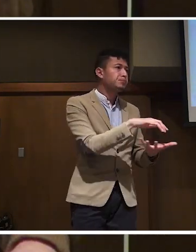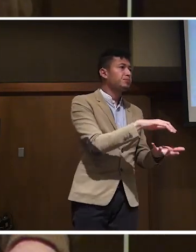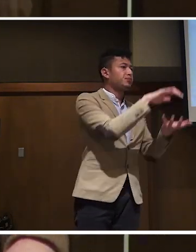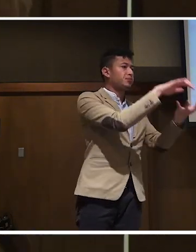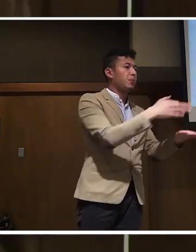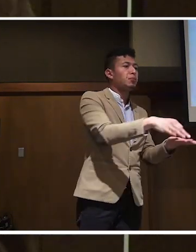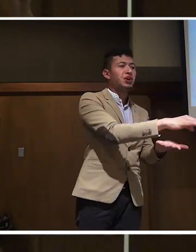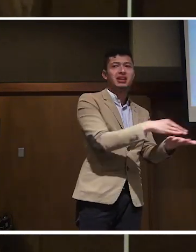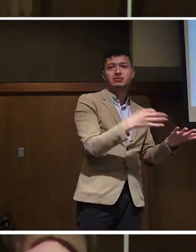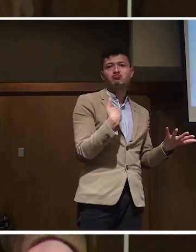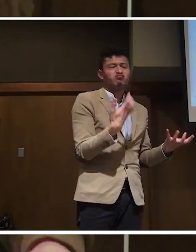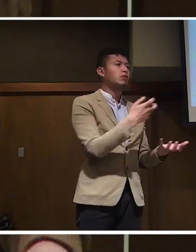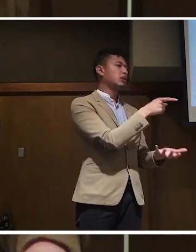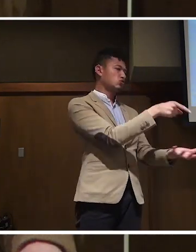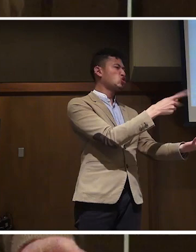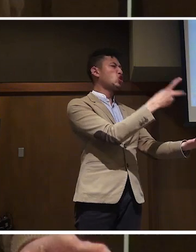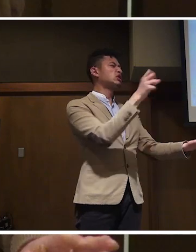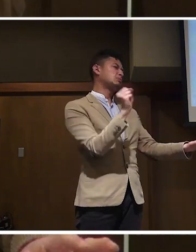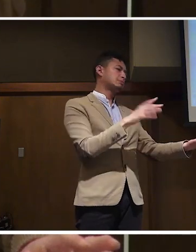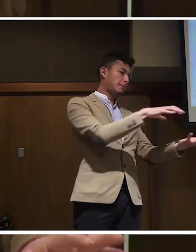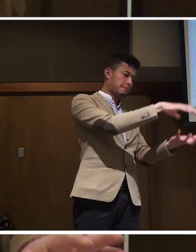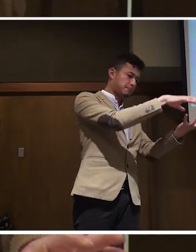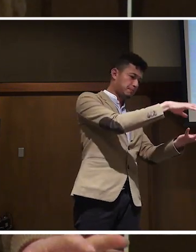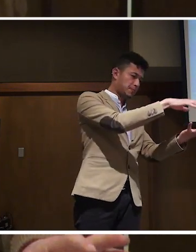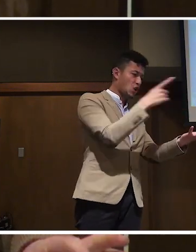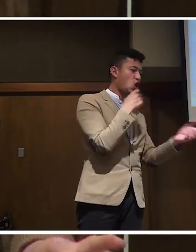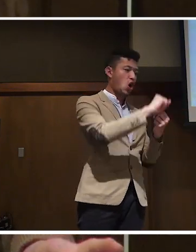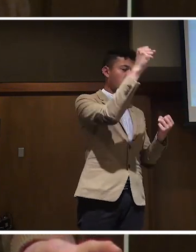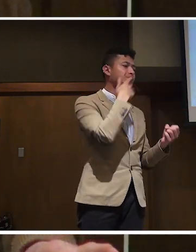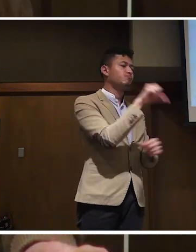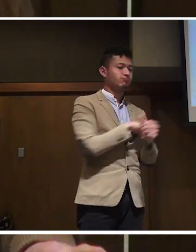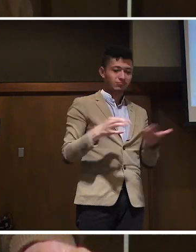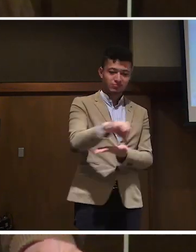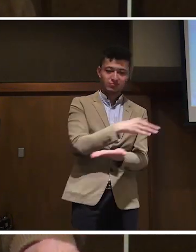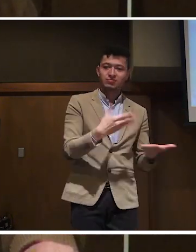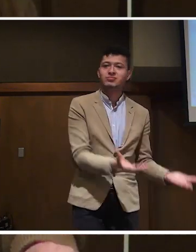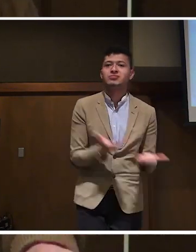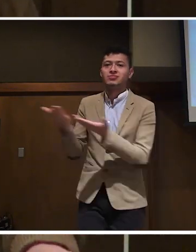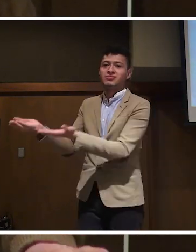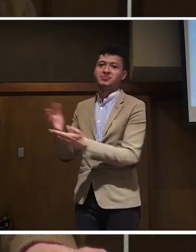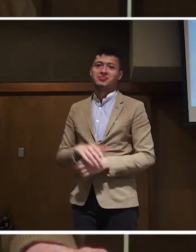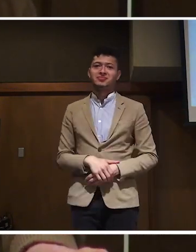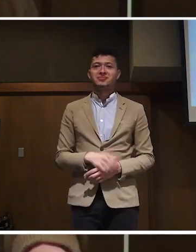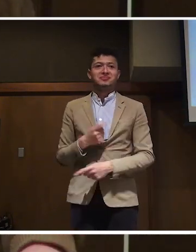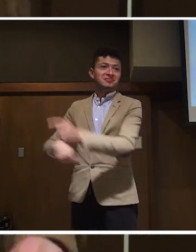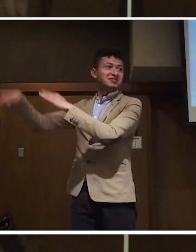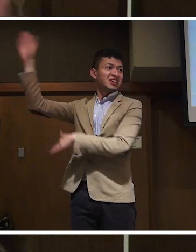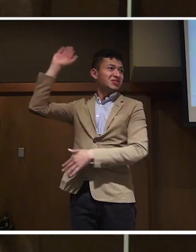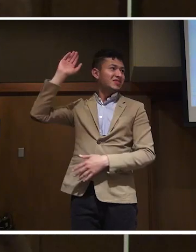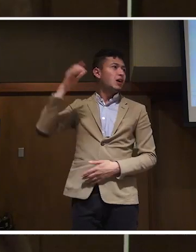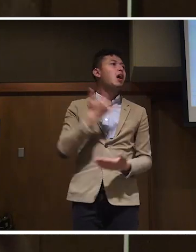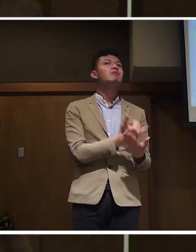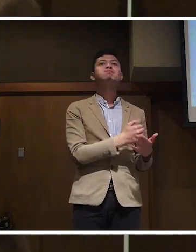Cartagena y después venderlas en Antioquia. Lo mismo, hay las colecciones, hay